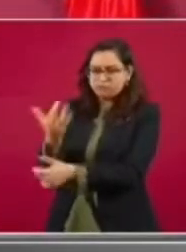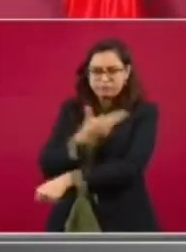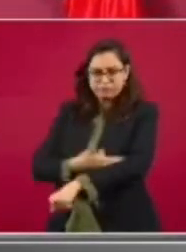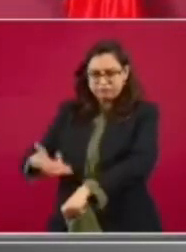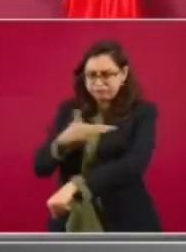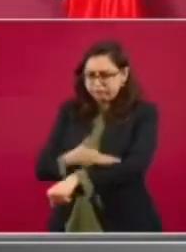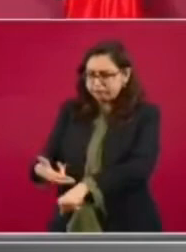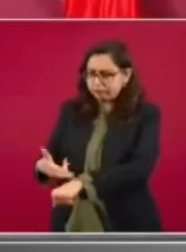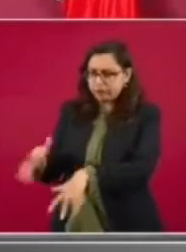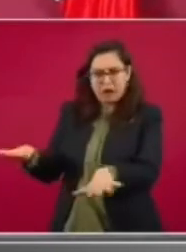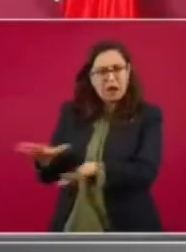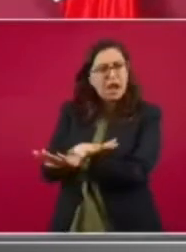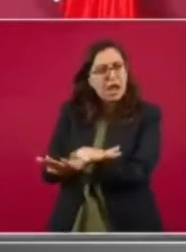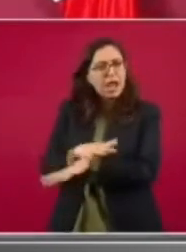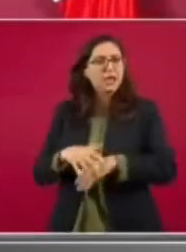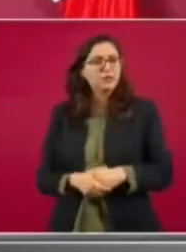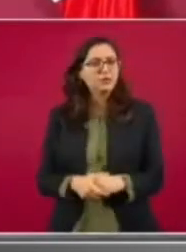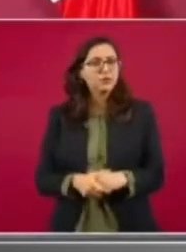porque nosotros tenemos que